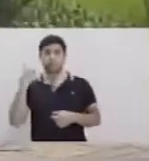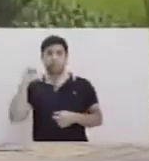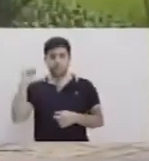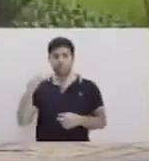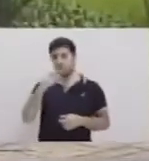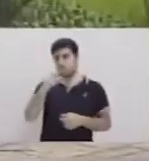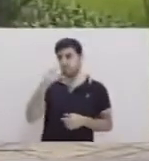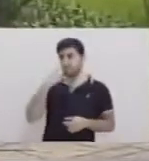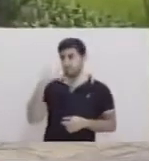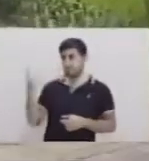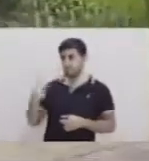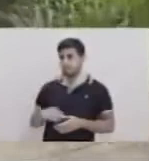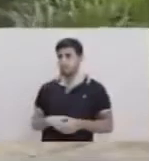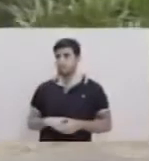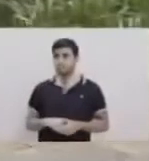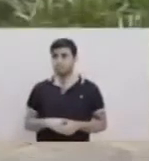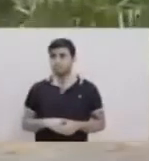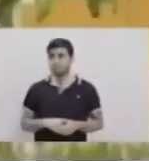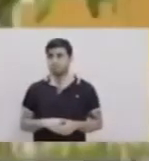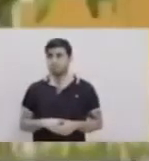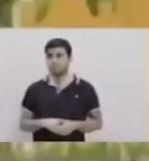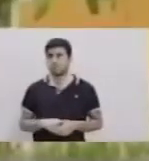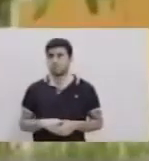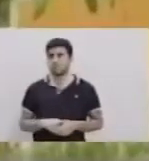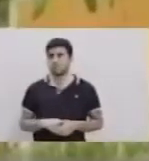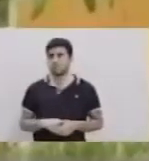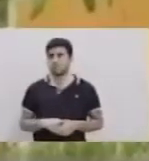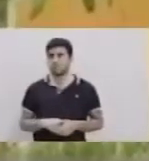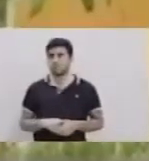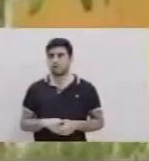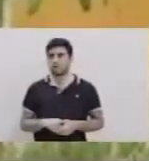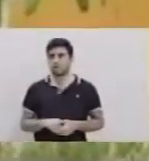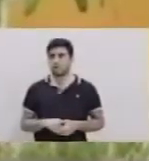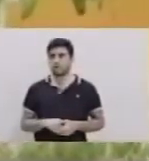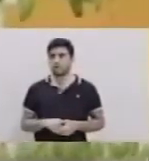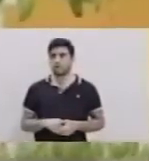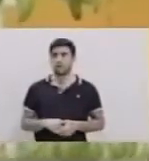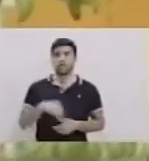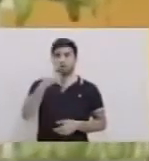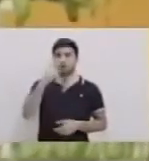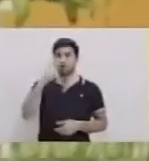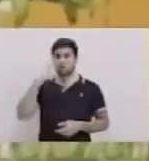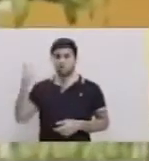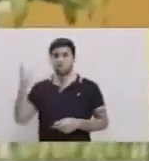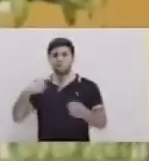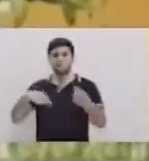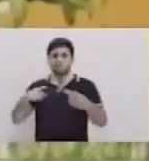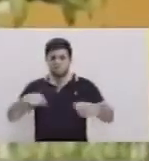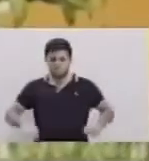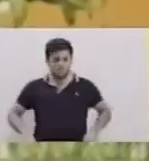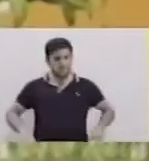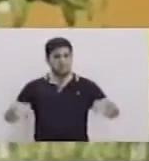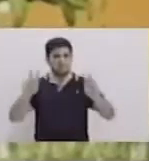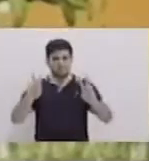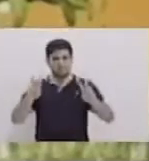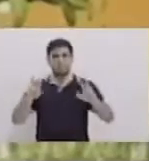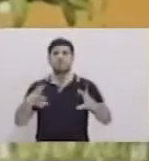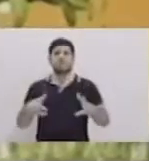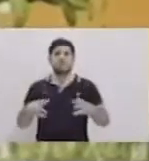cuadrante. Hagamos el ejemplo. Parisononis, 1, 2 y 3. ¿Quién